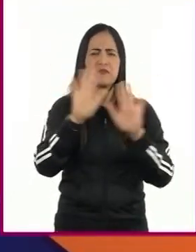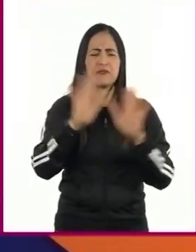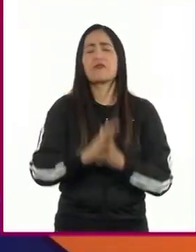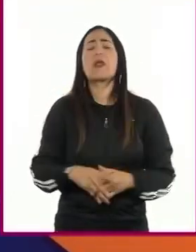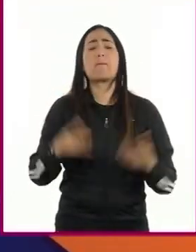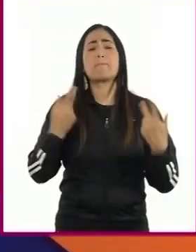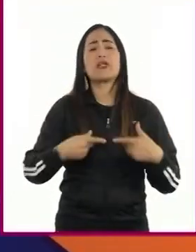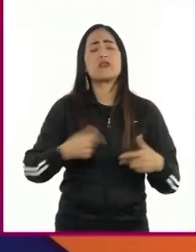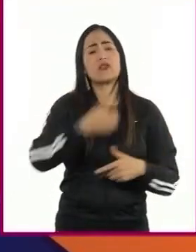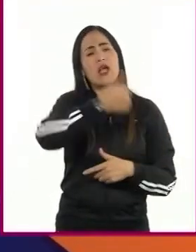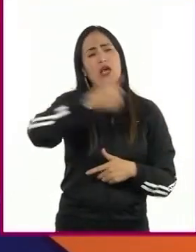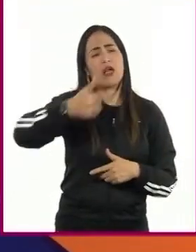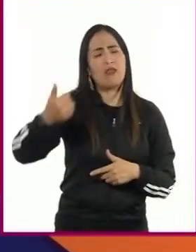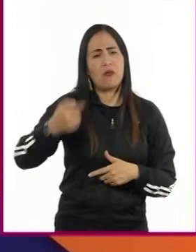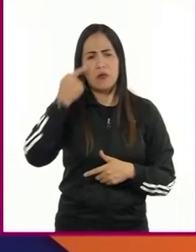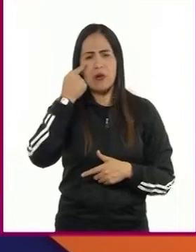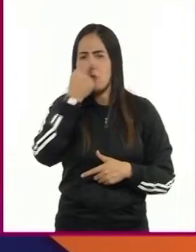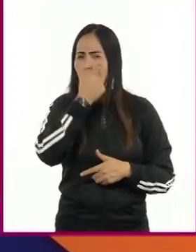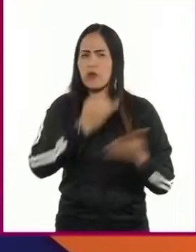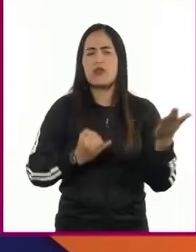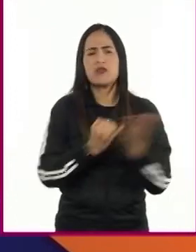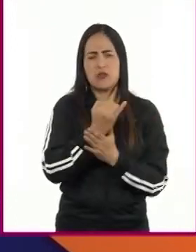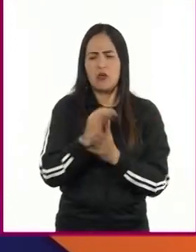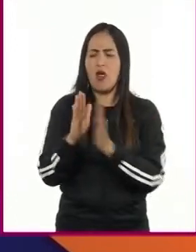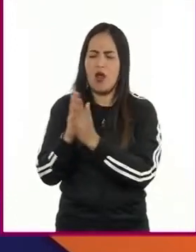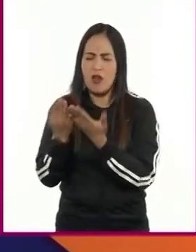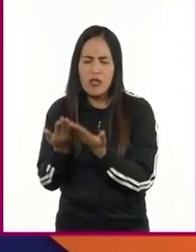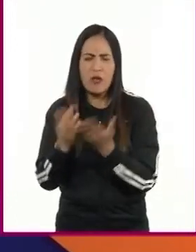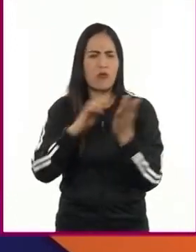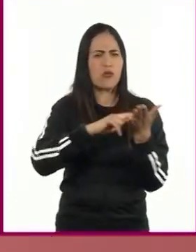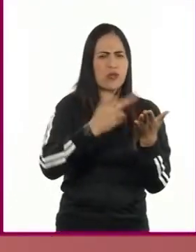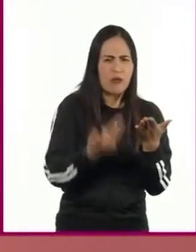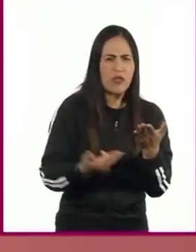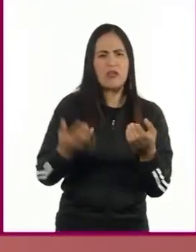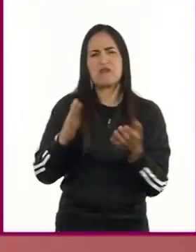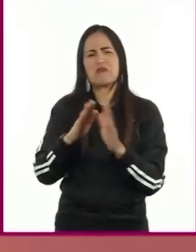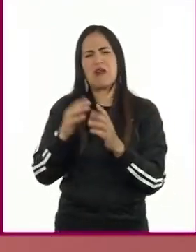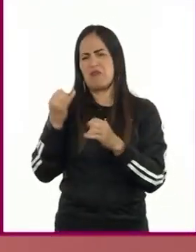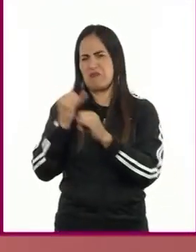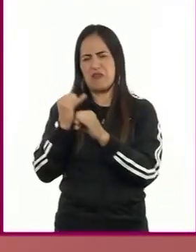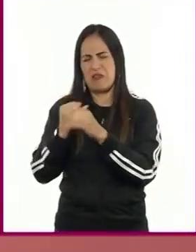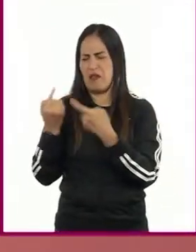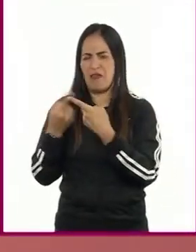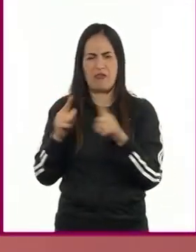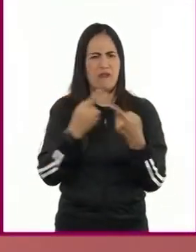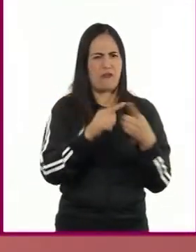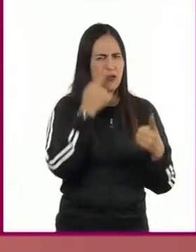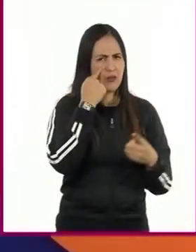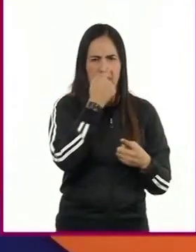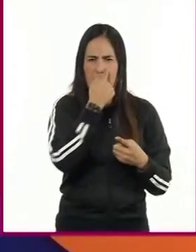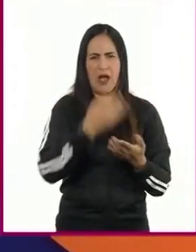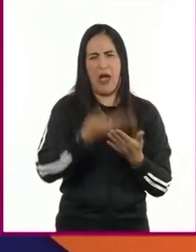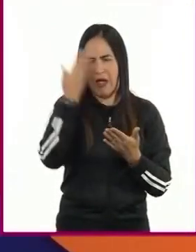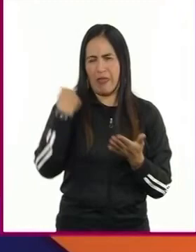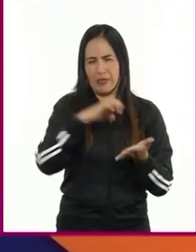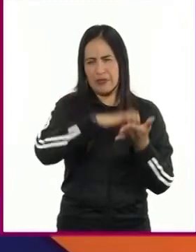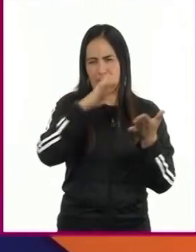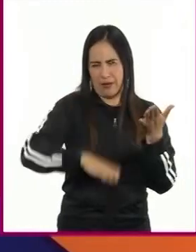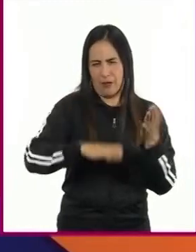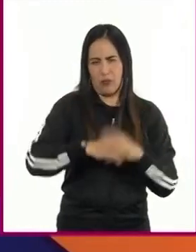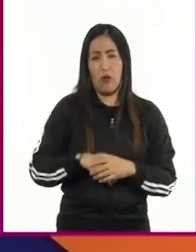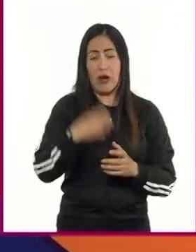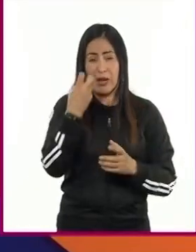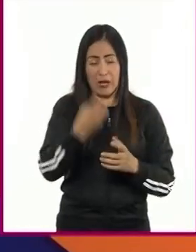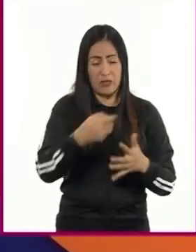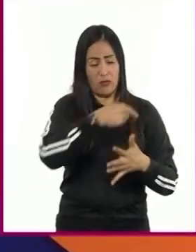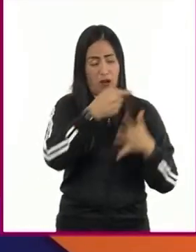las fuentes que necesitará y que elegirá para integrarlas en su exposición. Lo anterior solamente fue un ejemplo, pero no quiere decir que